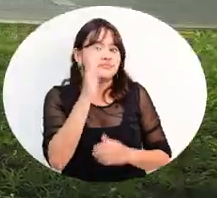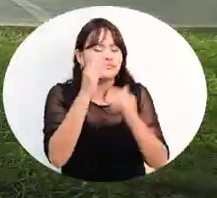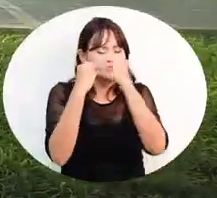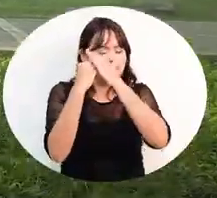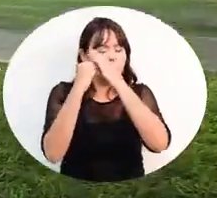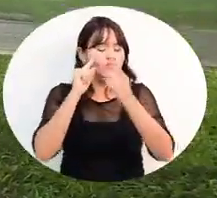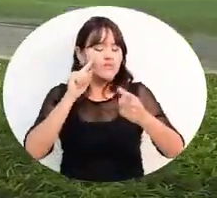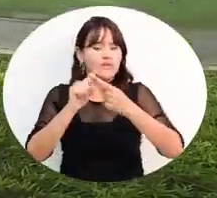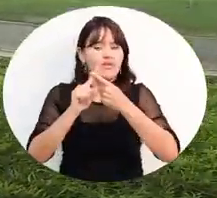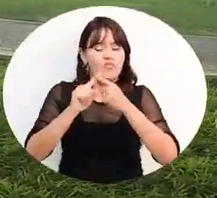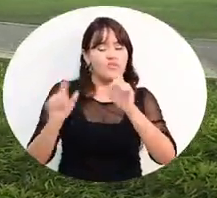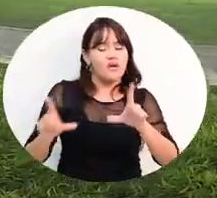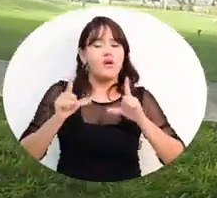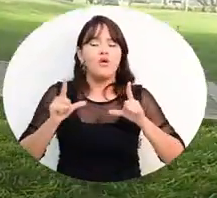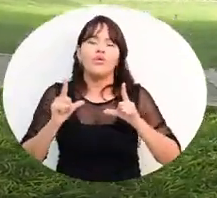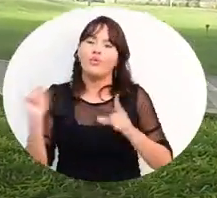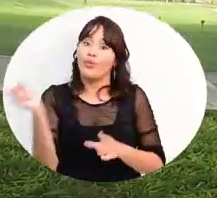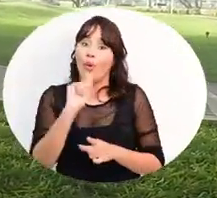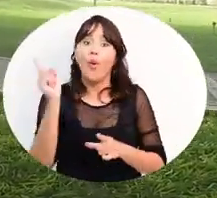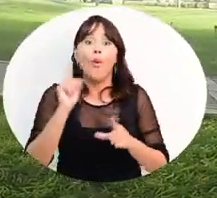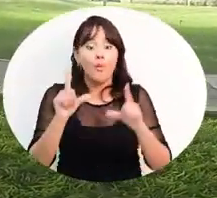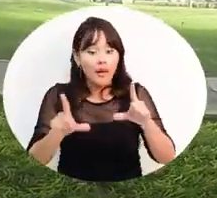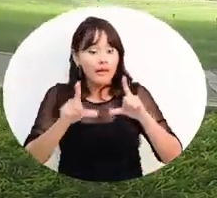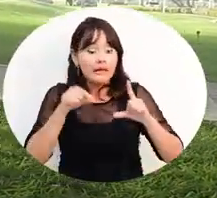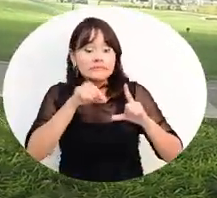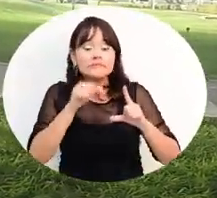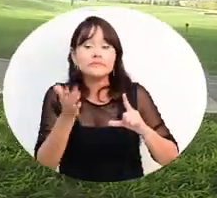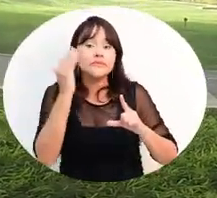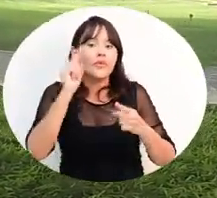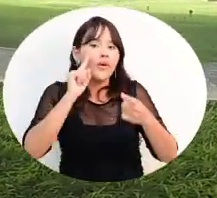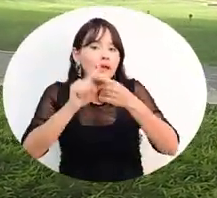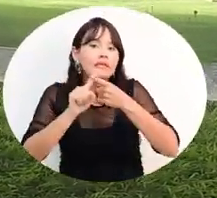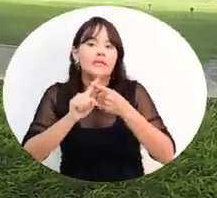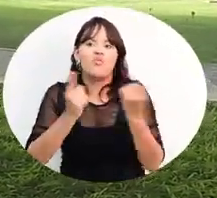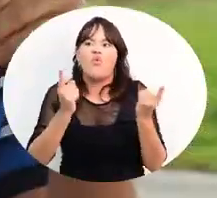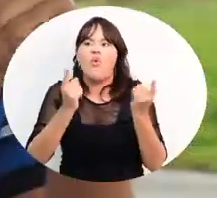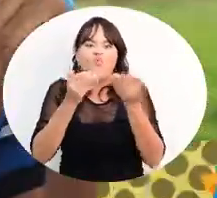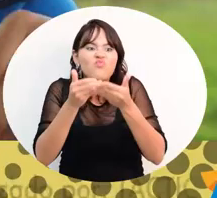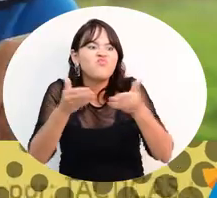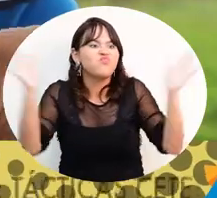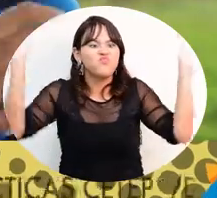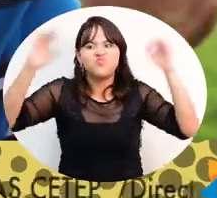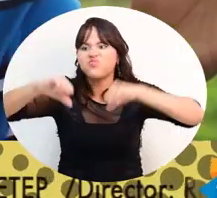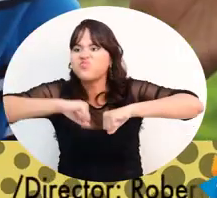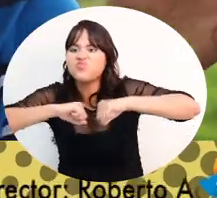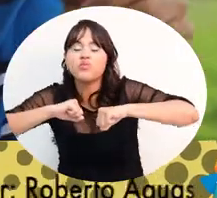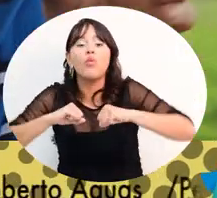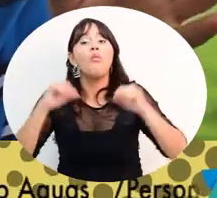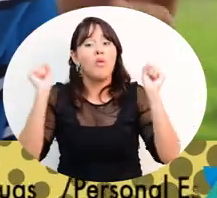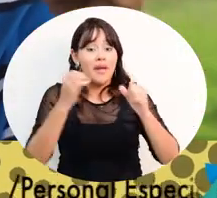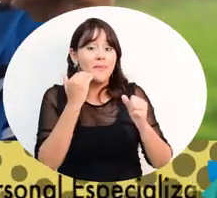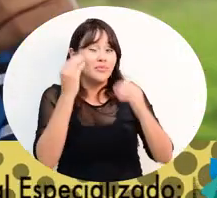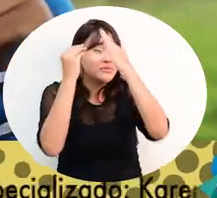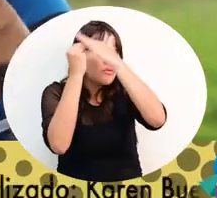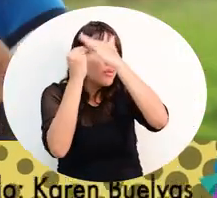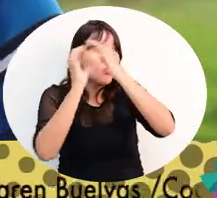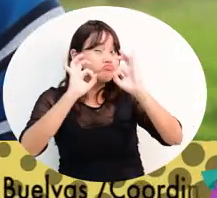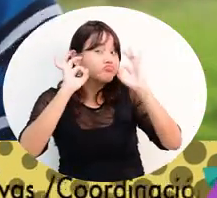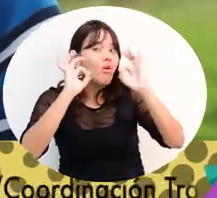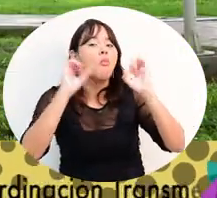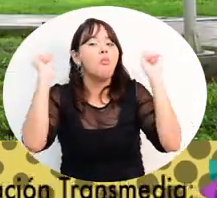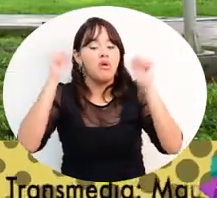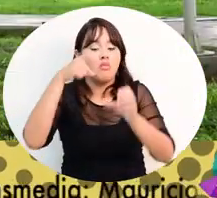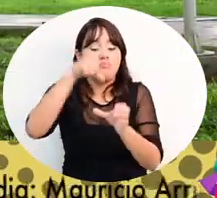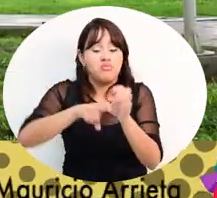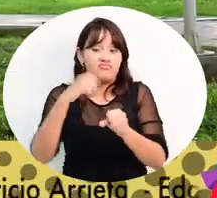es un requisito nada más para rodar, sino que los definen en su futuro y les abre muchas puertas. Pueden entrar a lugares a trabajar solamente por tener una buena Saber